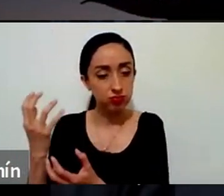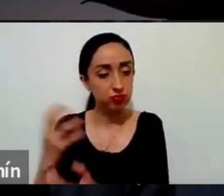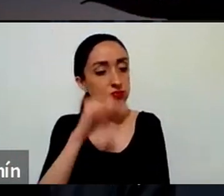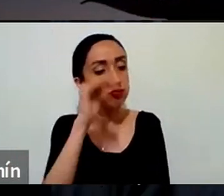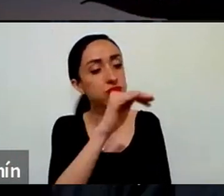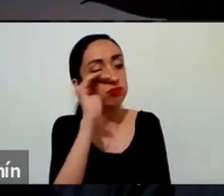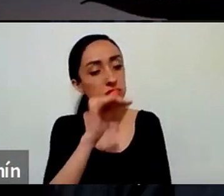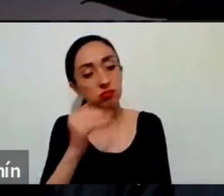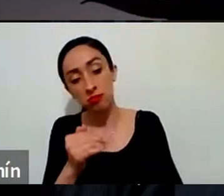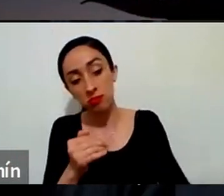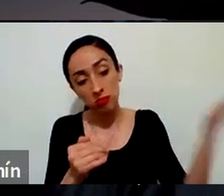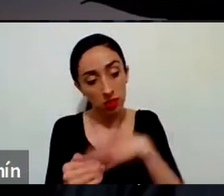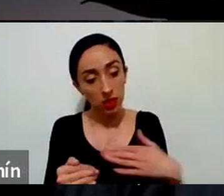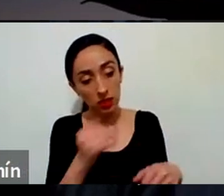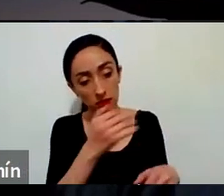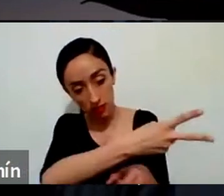consume.